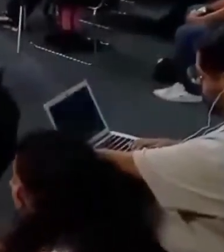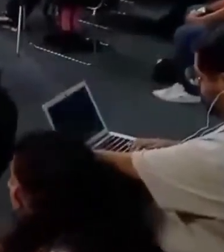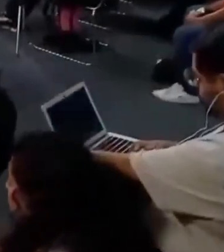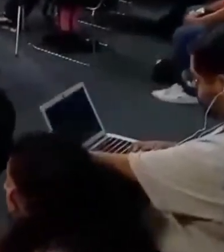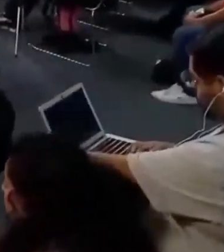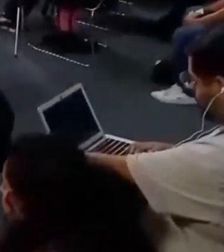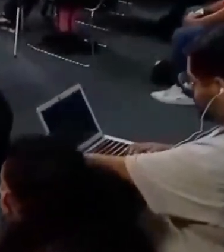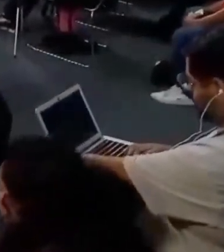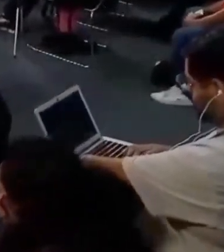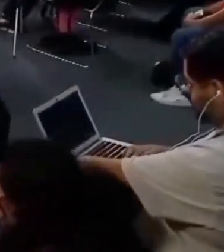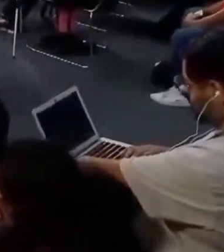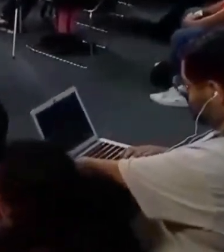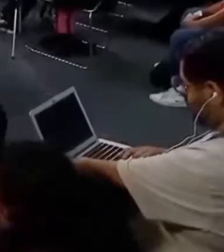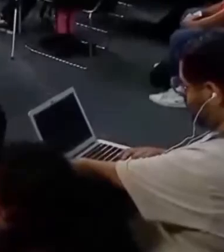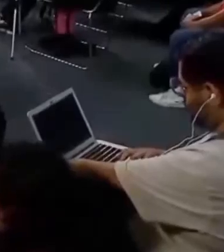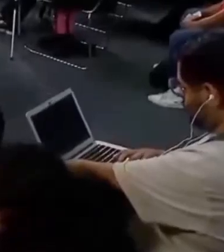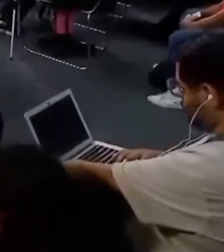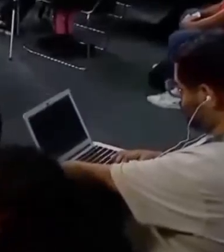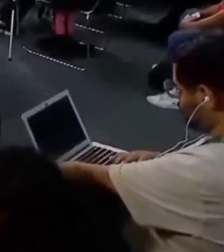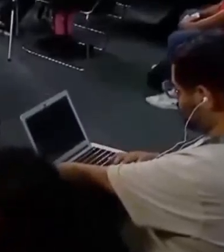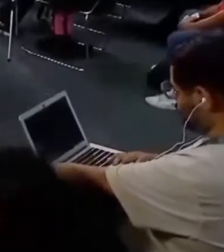Hay mucho inmovilismo.